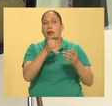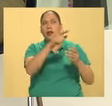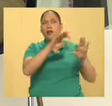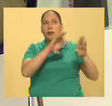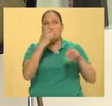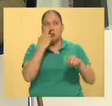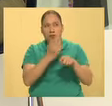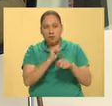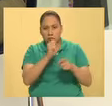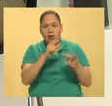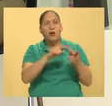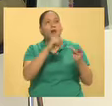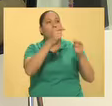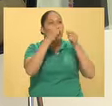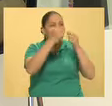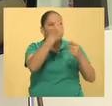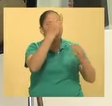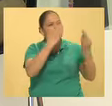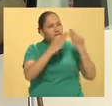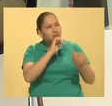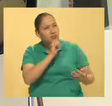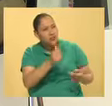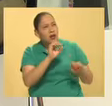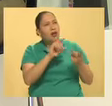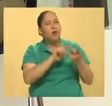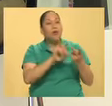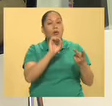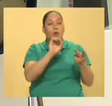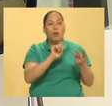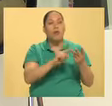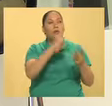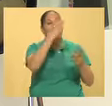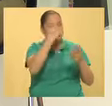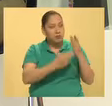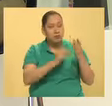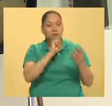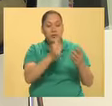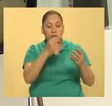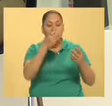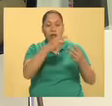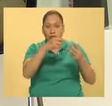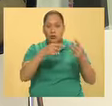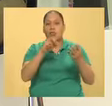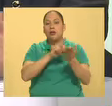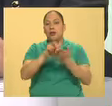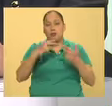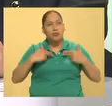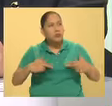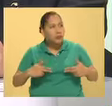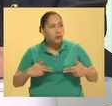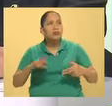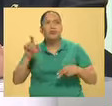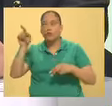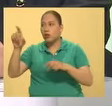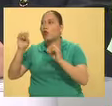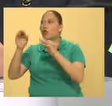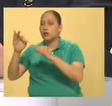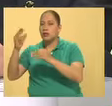que te nieguen un servicio, un derecho. Esto es una violación a tus derechos humanos y puedes interponer esta